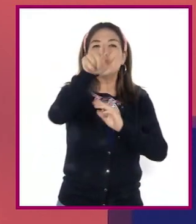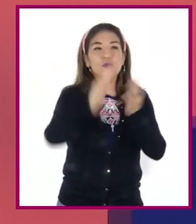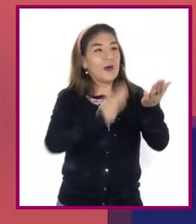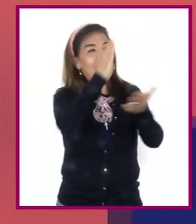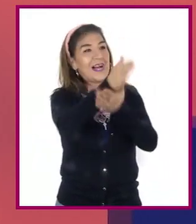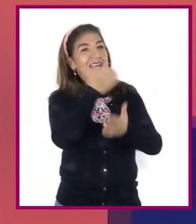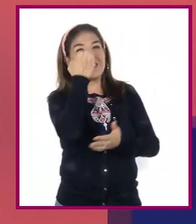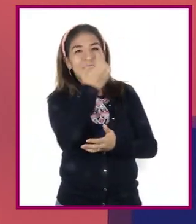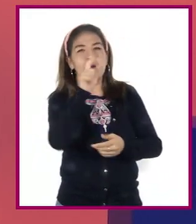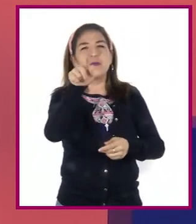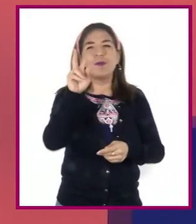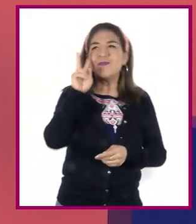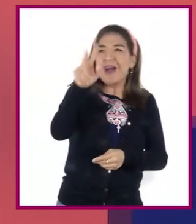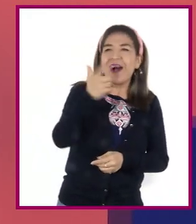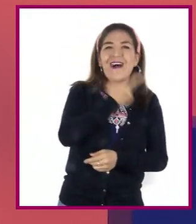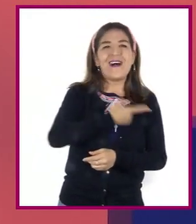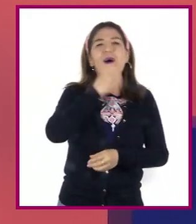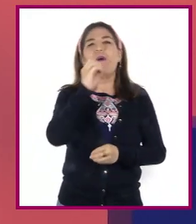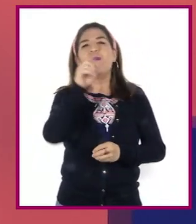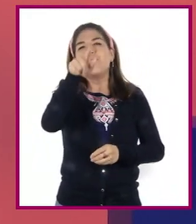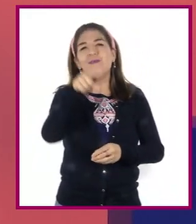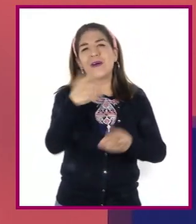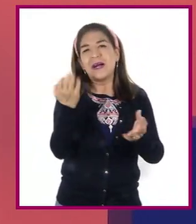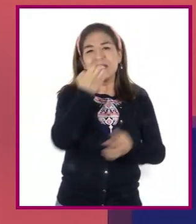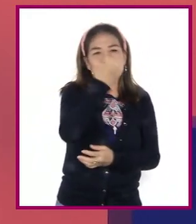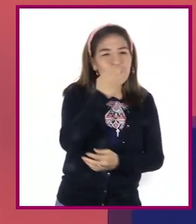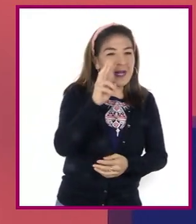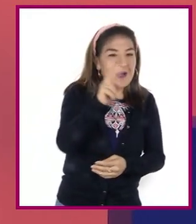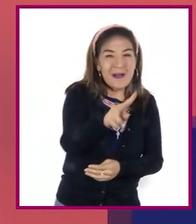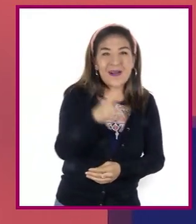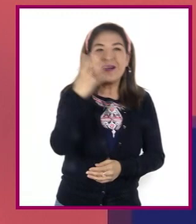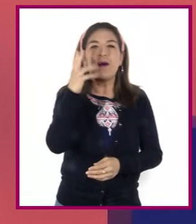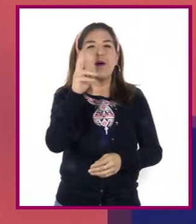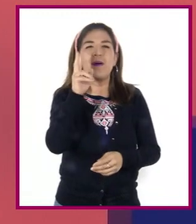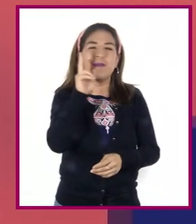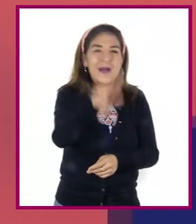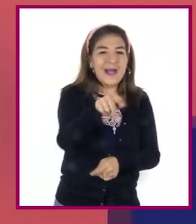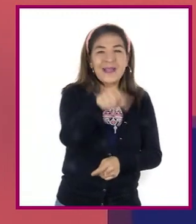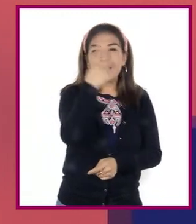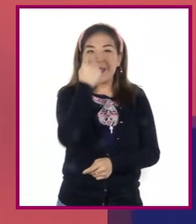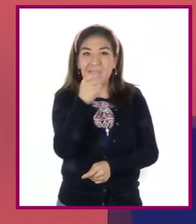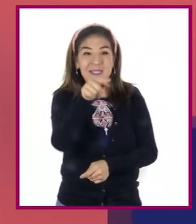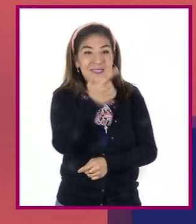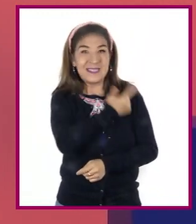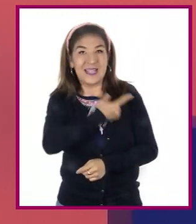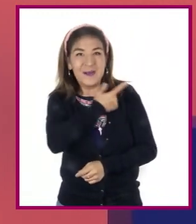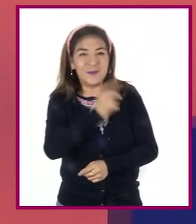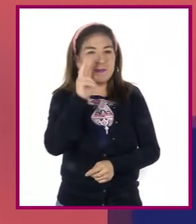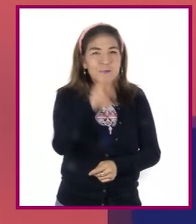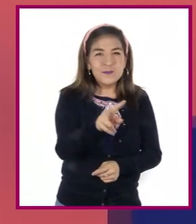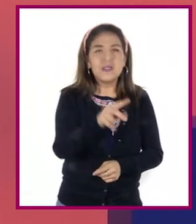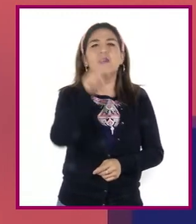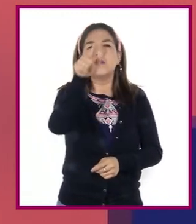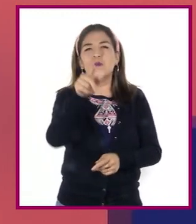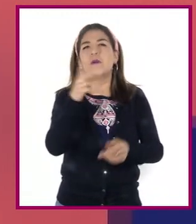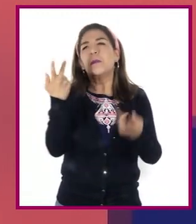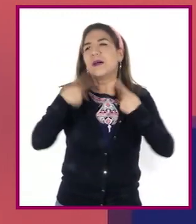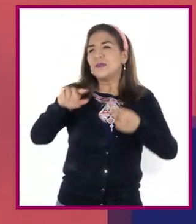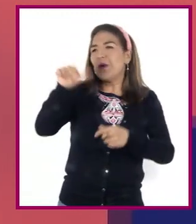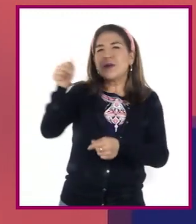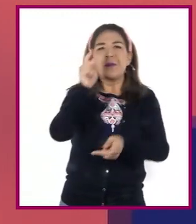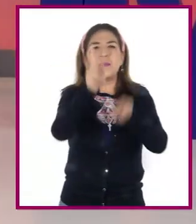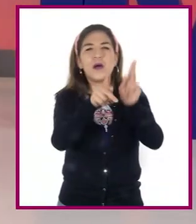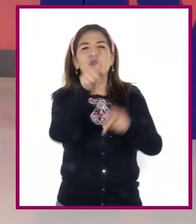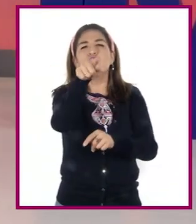escuela o algún rincón que hayan visto en la televisión o que les hayan platicado y piensen con qué adjetivos